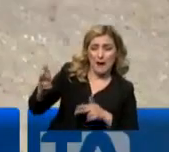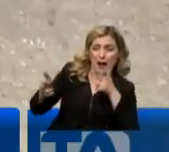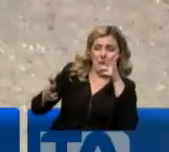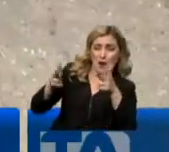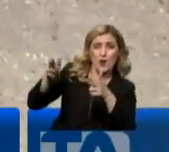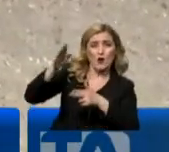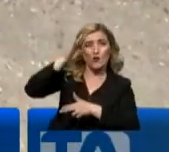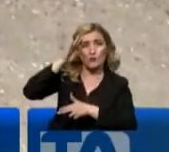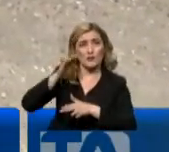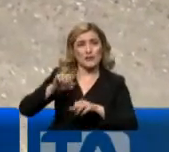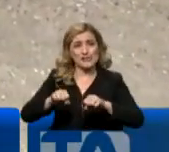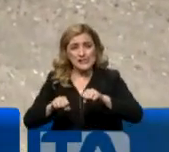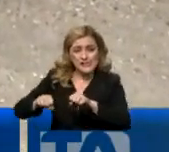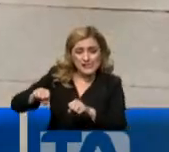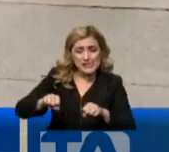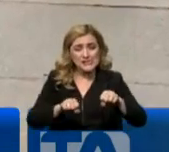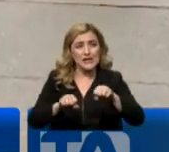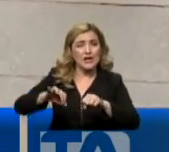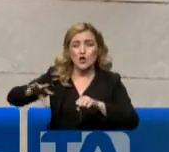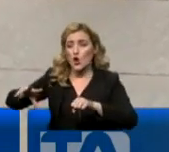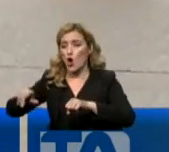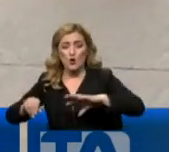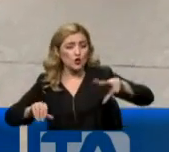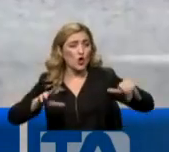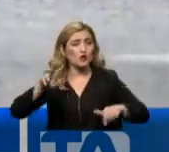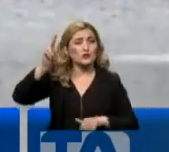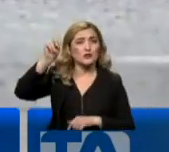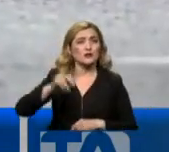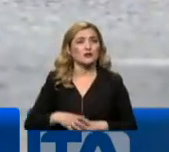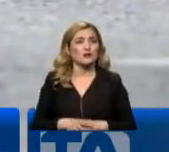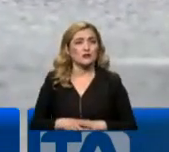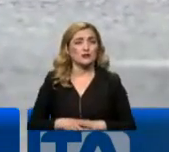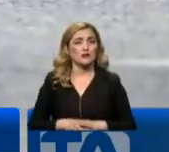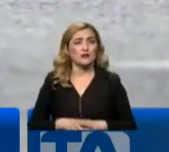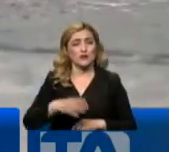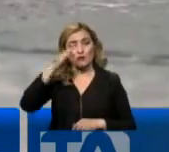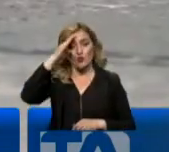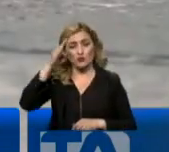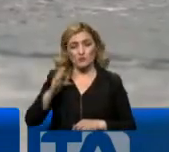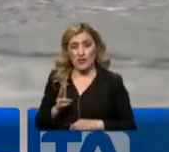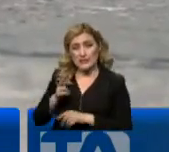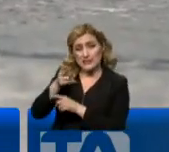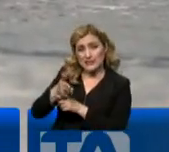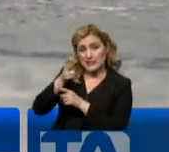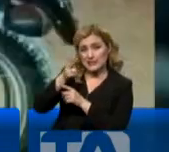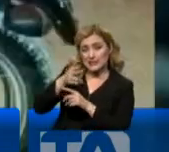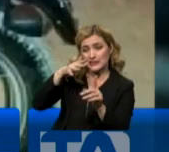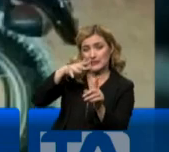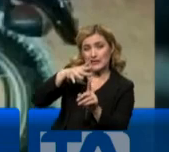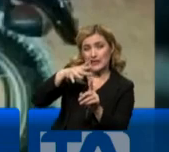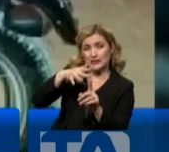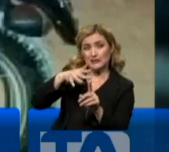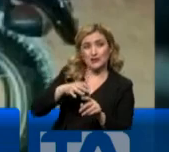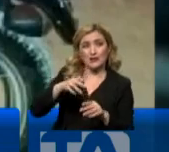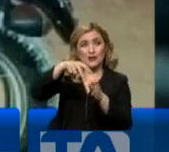uniformados, huyendo luego de cometer una serie de robos en el norte de Guayaquil. Un gendarme haciendo uso progresivo de la fuerza repele el ataque,